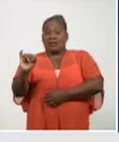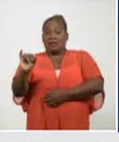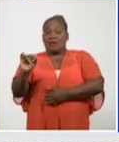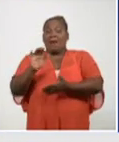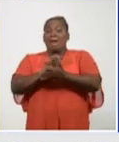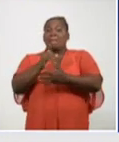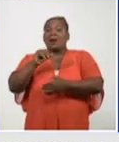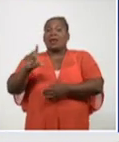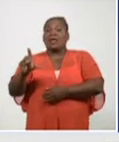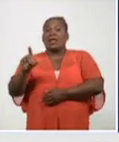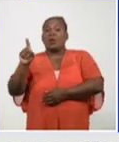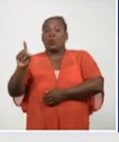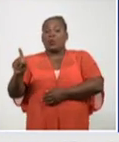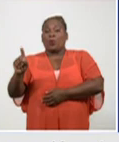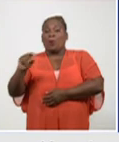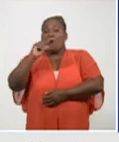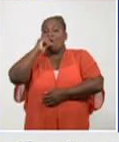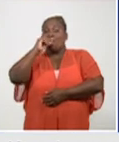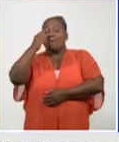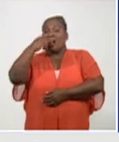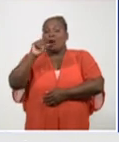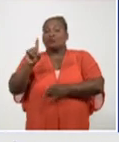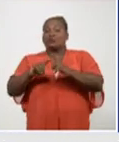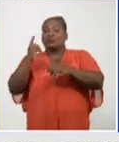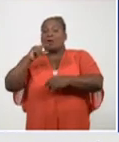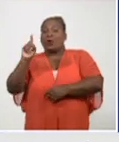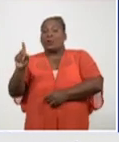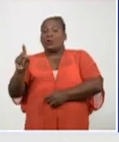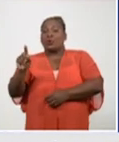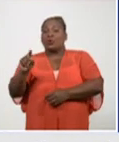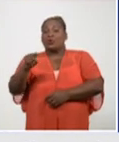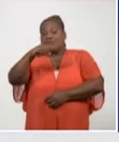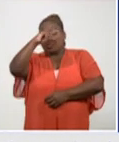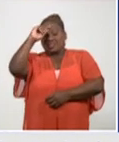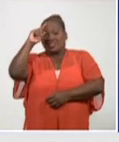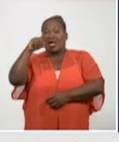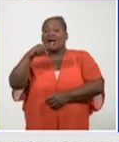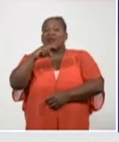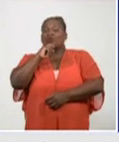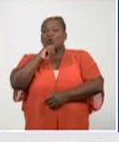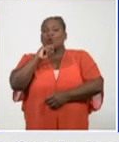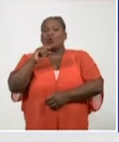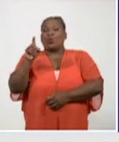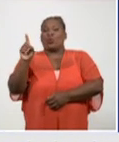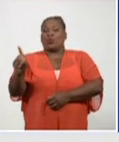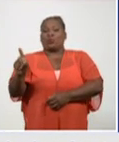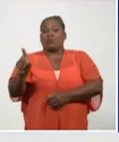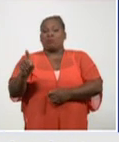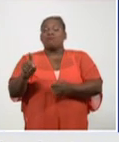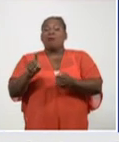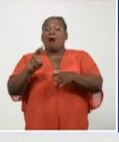Bauta 1 y San Antonio 3. En el caso de la provincia de La Habana,